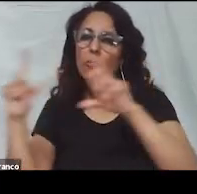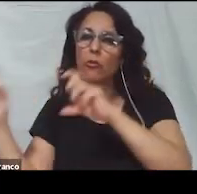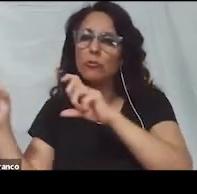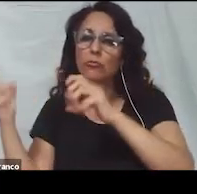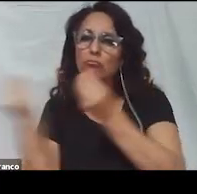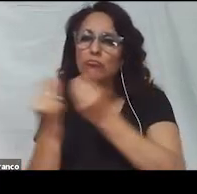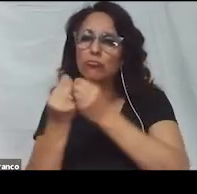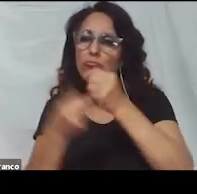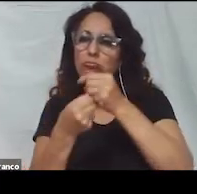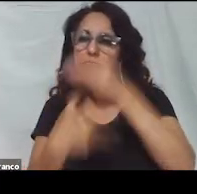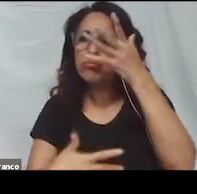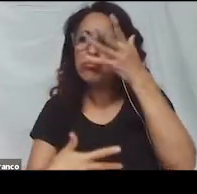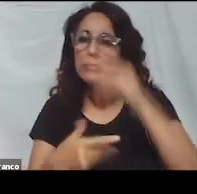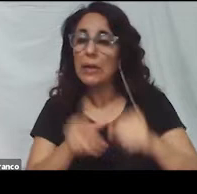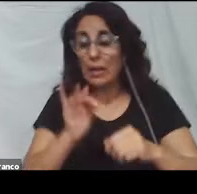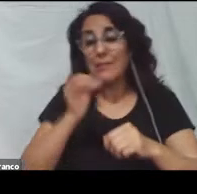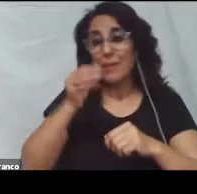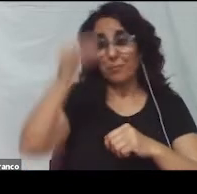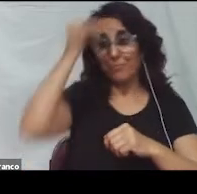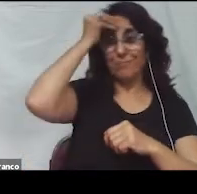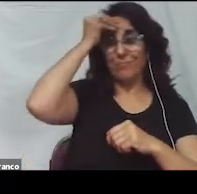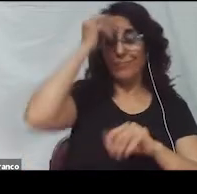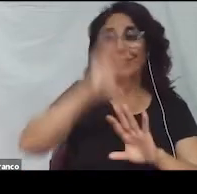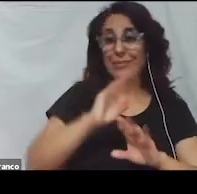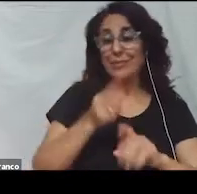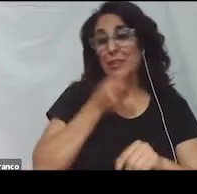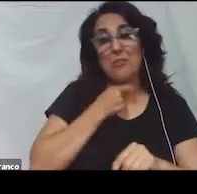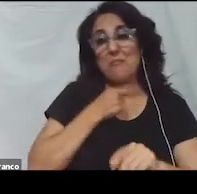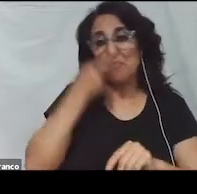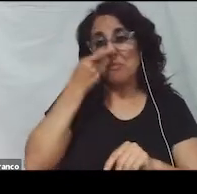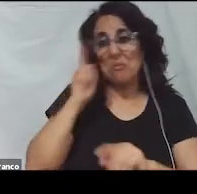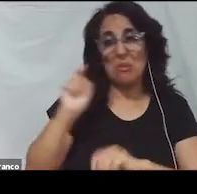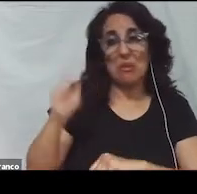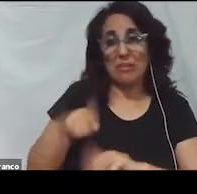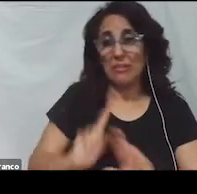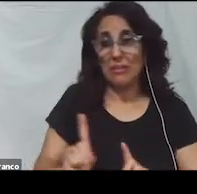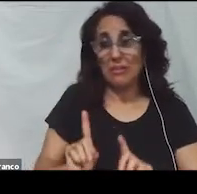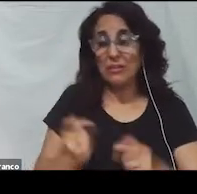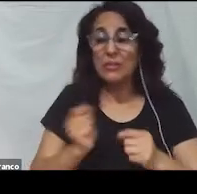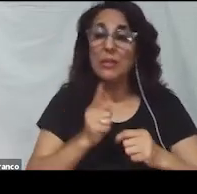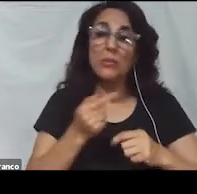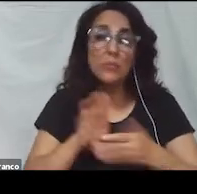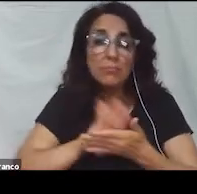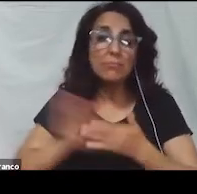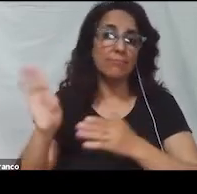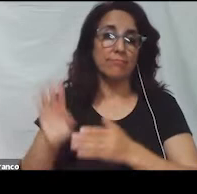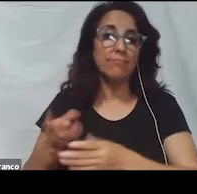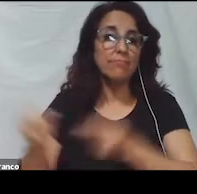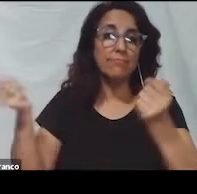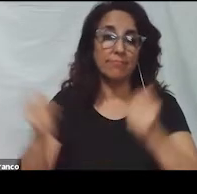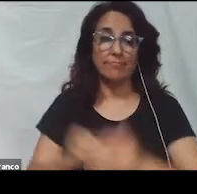fotos. Entonces ahí la persona se va a enterar que tiene una galería y quizás no quiere entrar, ¿bien? Entonces puede pasarlo por